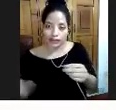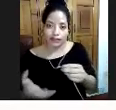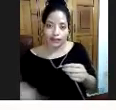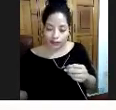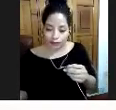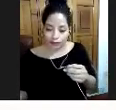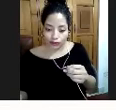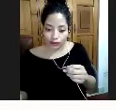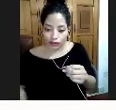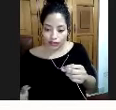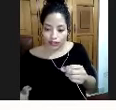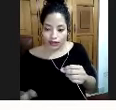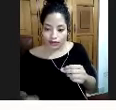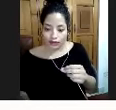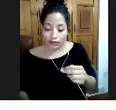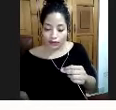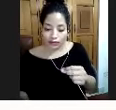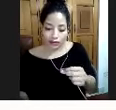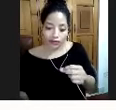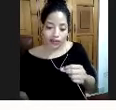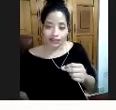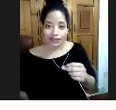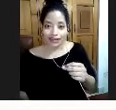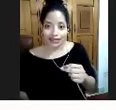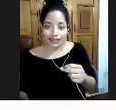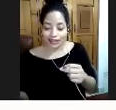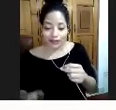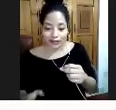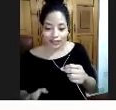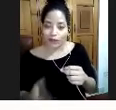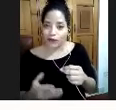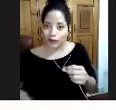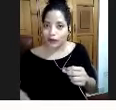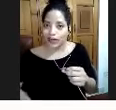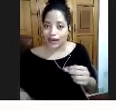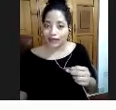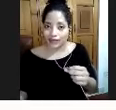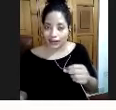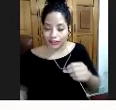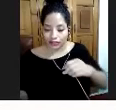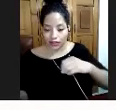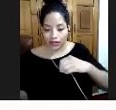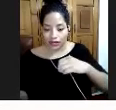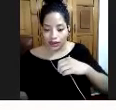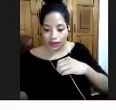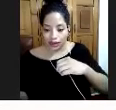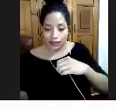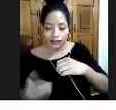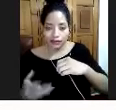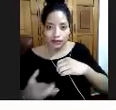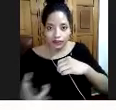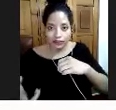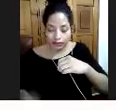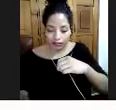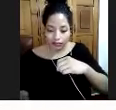cámara, que se ha dado mucho. Y si a ustedes les genera curiosidad, pueden googlear, de hecho, y